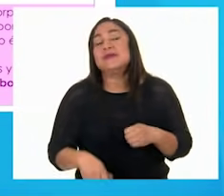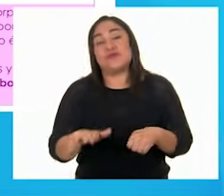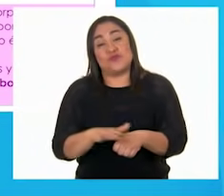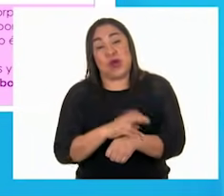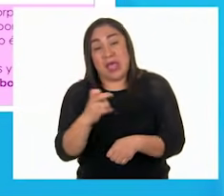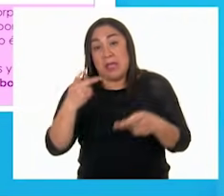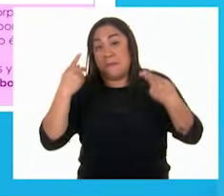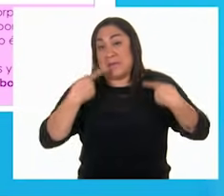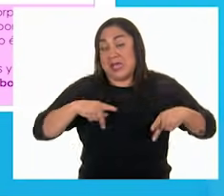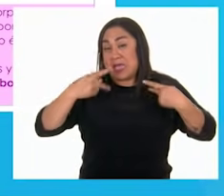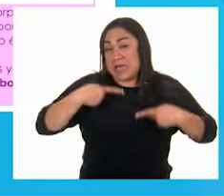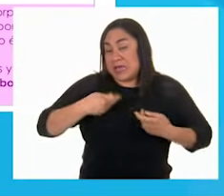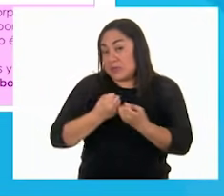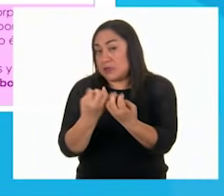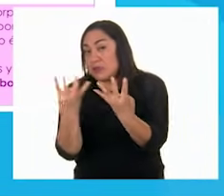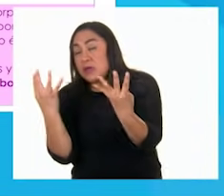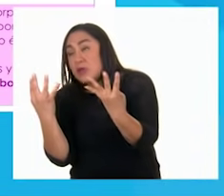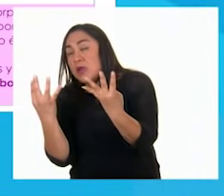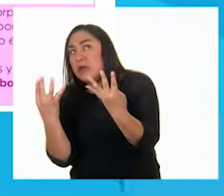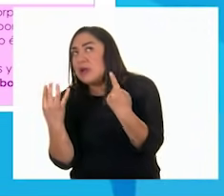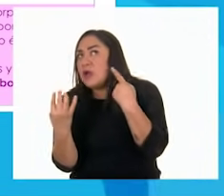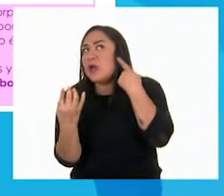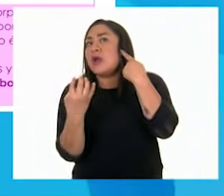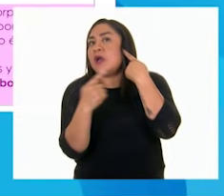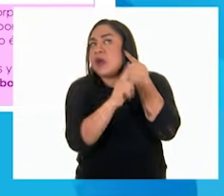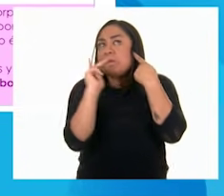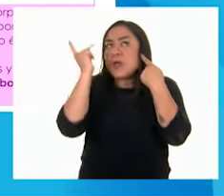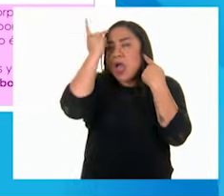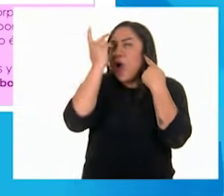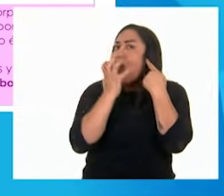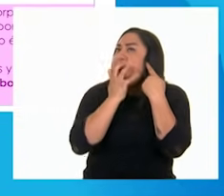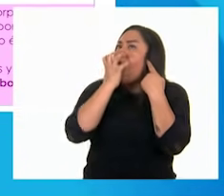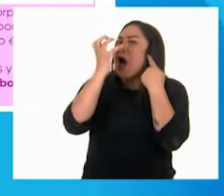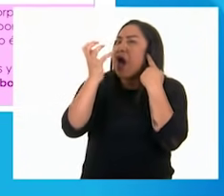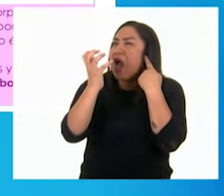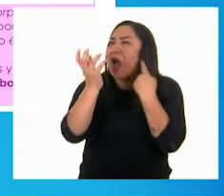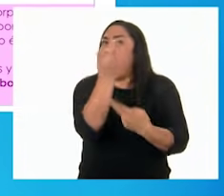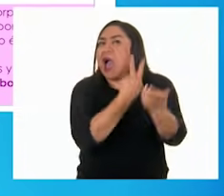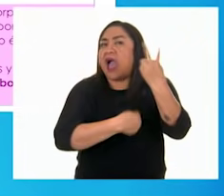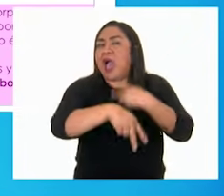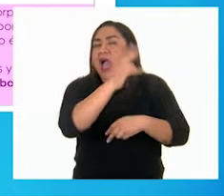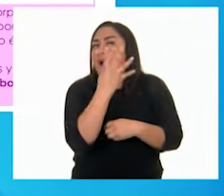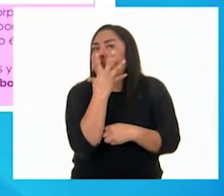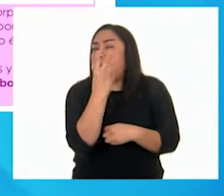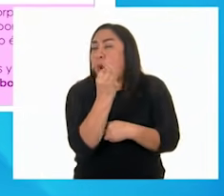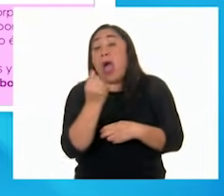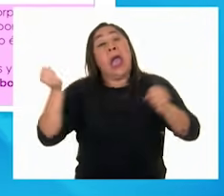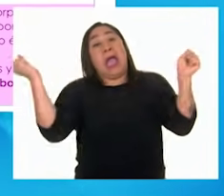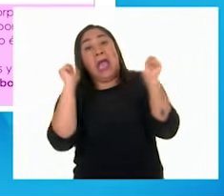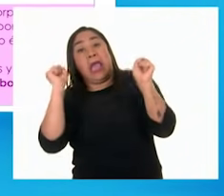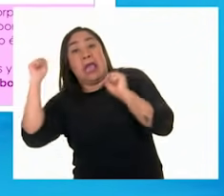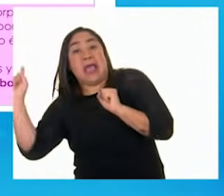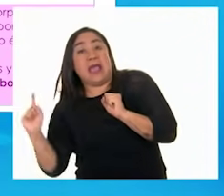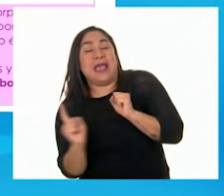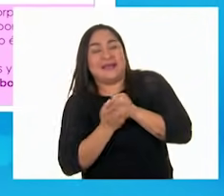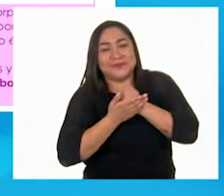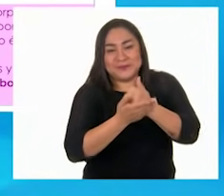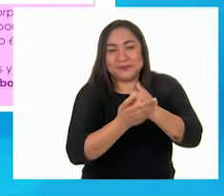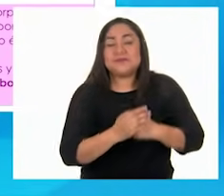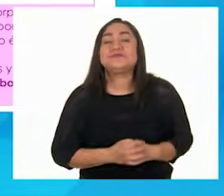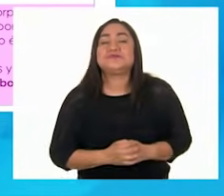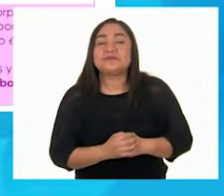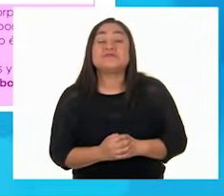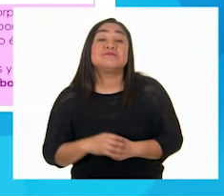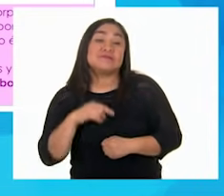campesinos corrían a ayudar al pastor cuando él gritaba que había llegado el lobo. Es cierto. La frase,